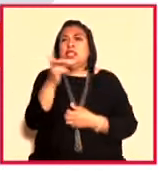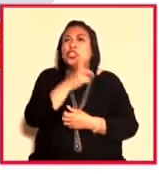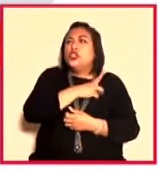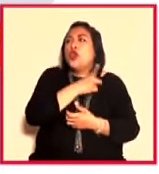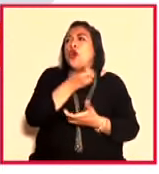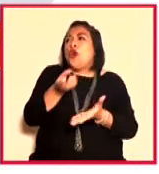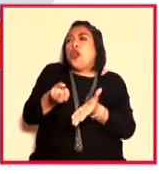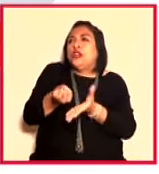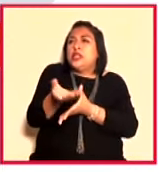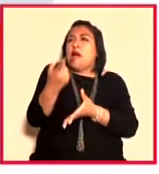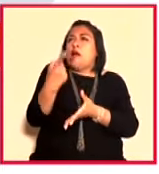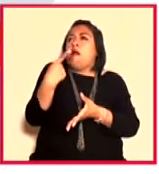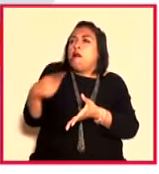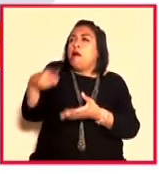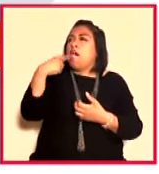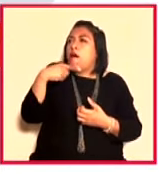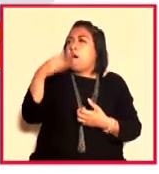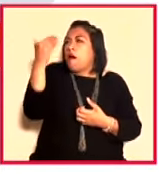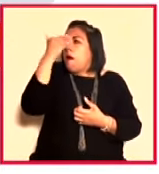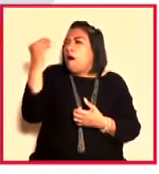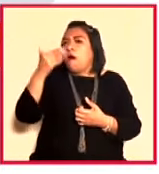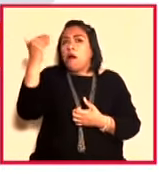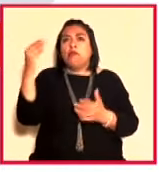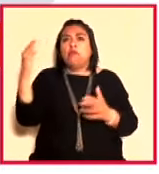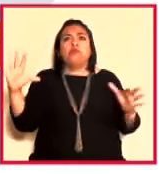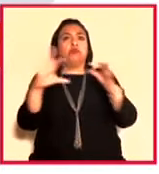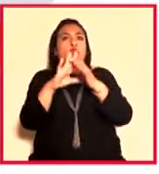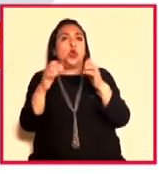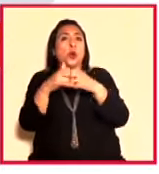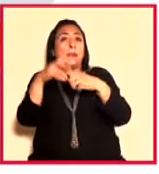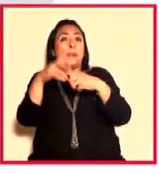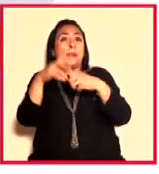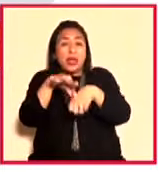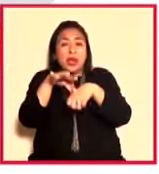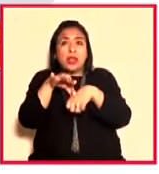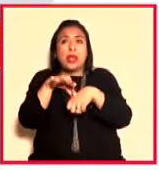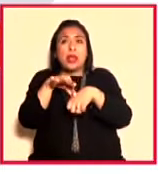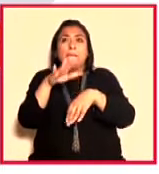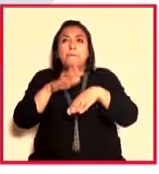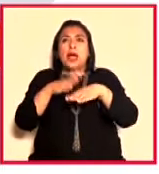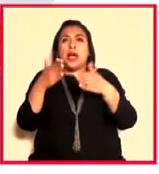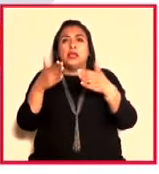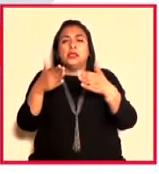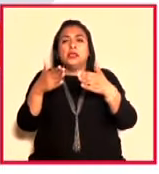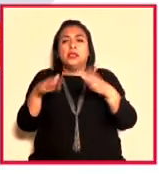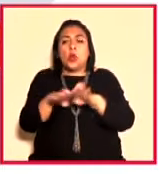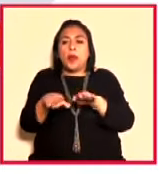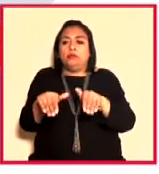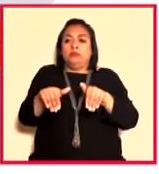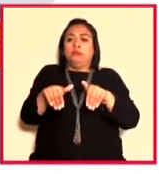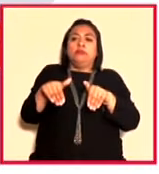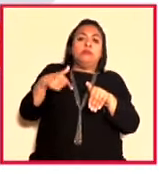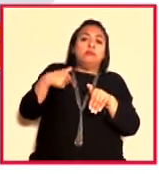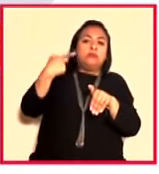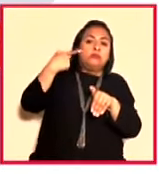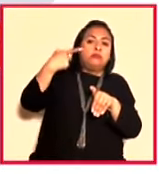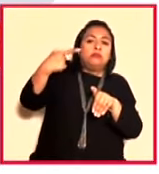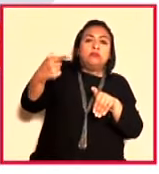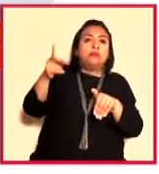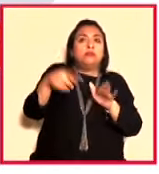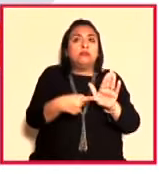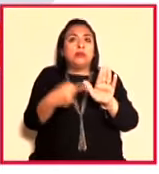las atrocidades y vincularme con una verdad mucho más interna, subjetiva e imposible que demostró y que no hay que demostrar fue lo que